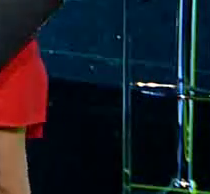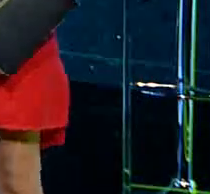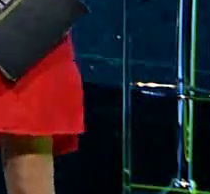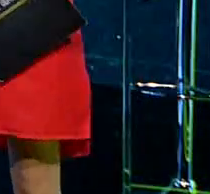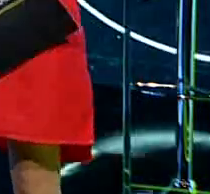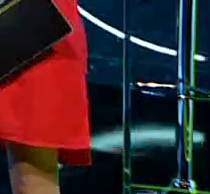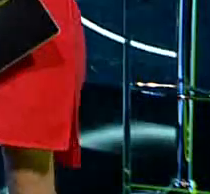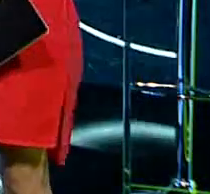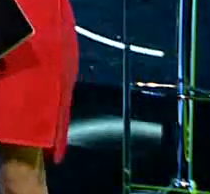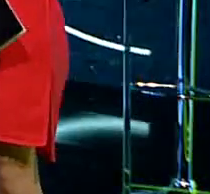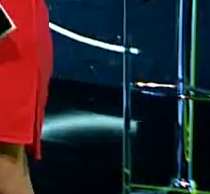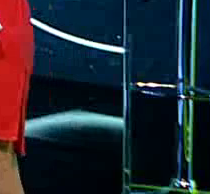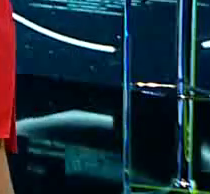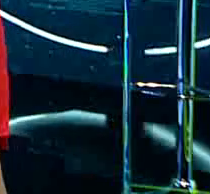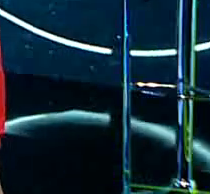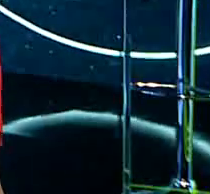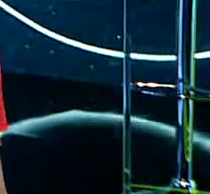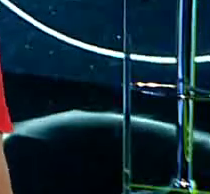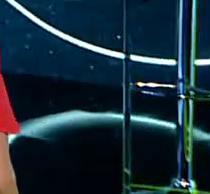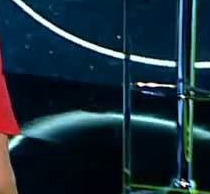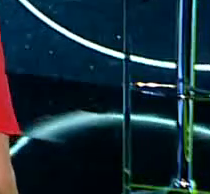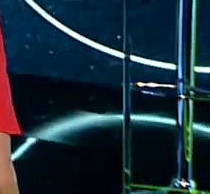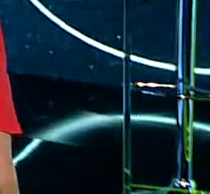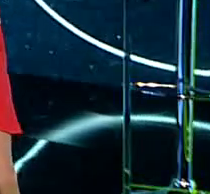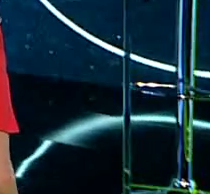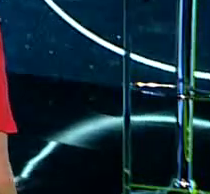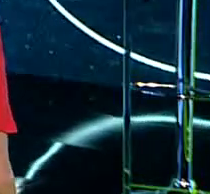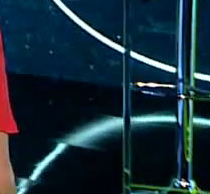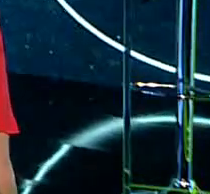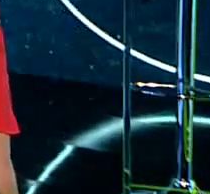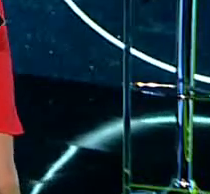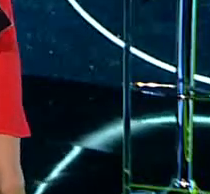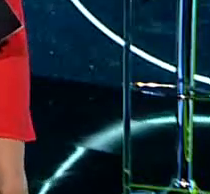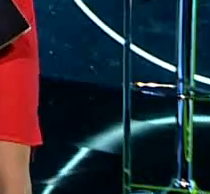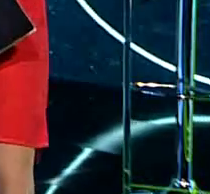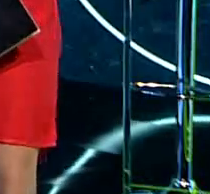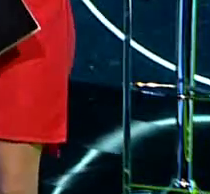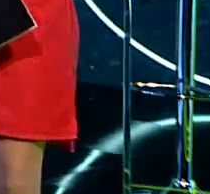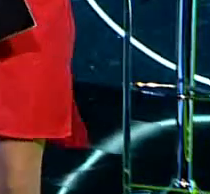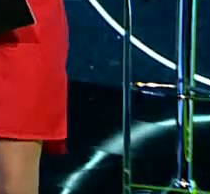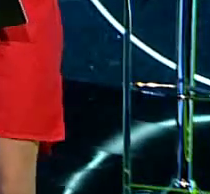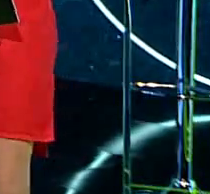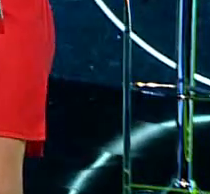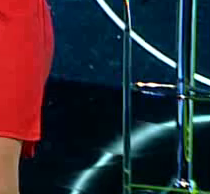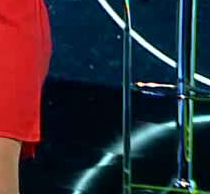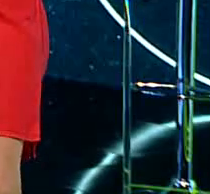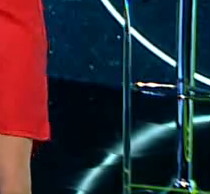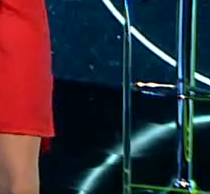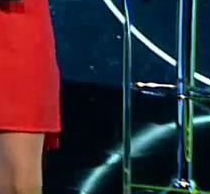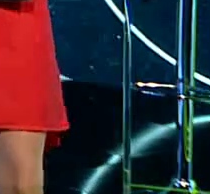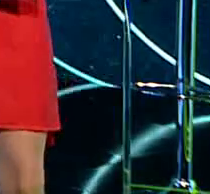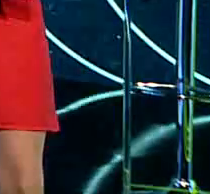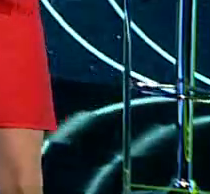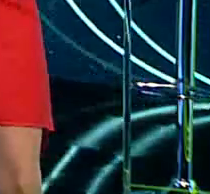35 años, casi la mitad lo ha hecho. Uno de cada tres se abasteció el año pasado en el mercado legal. Uruguay es